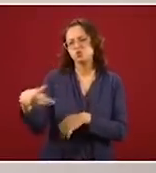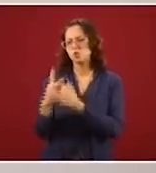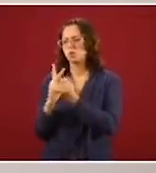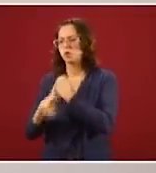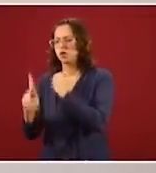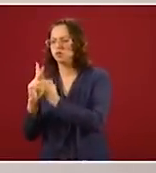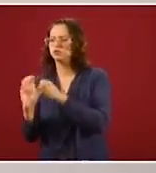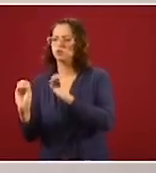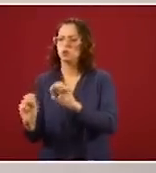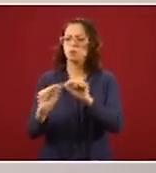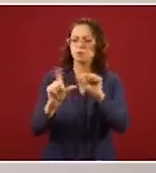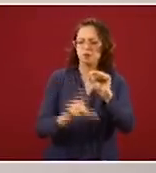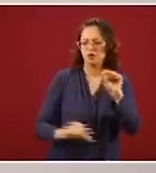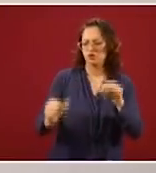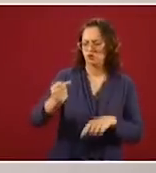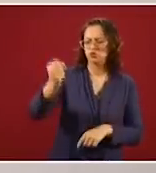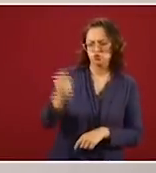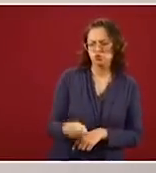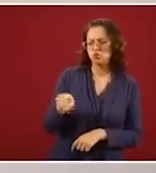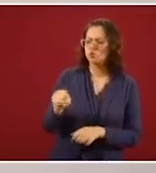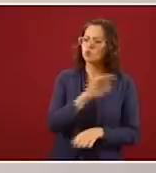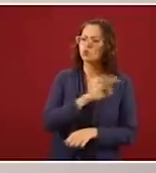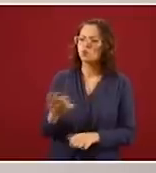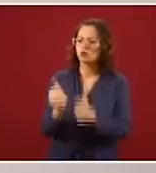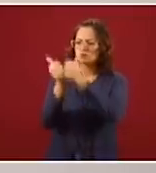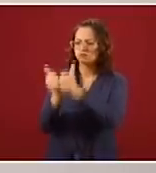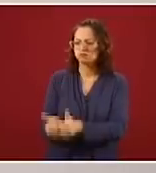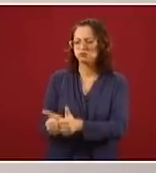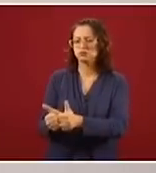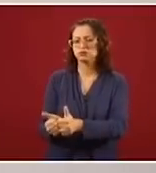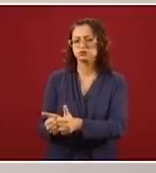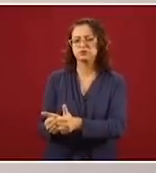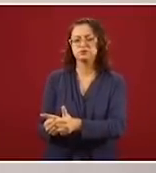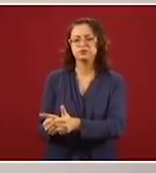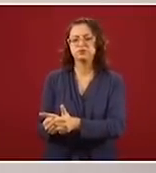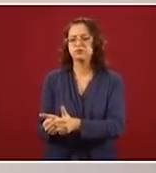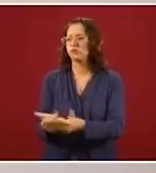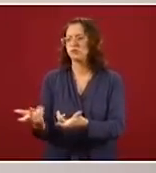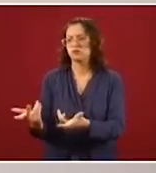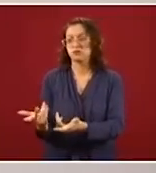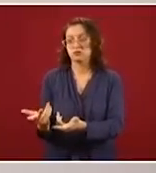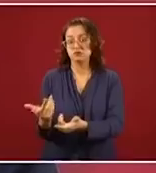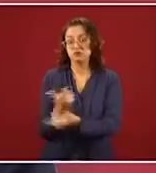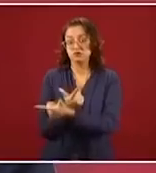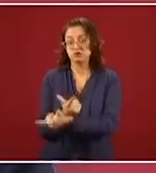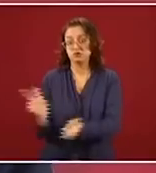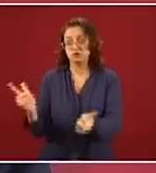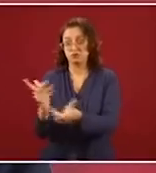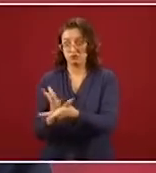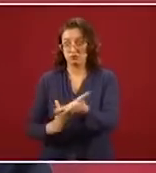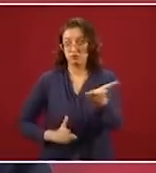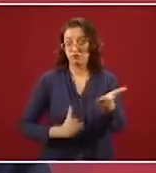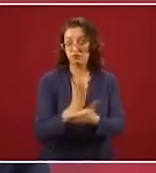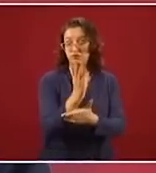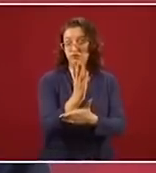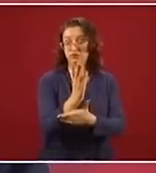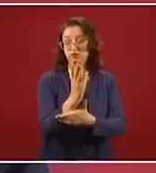y otras opciones, y que no era así, de que ya habían